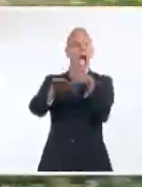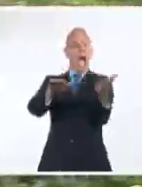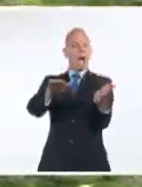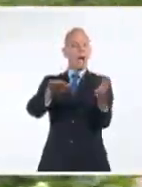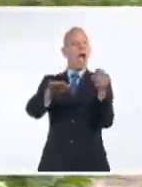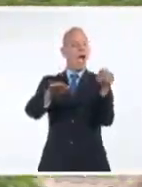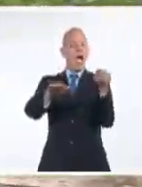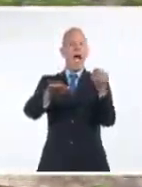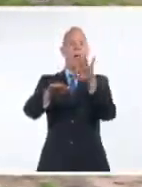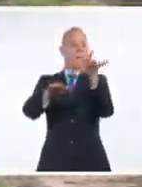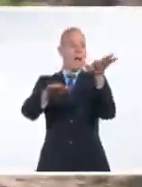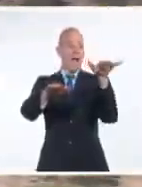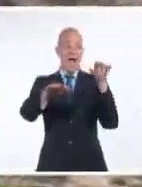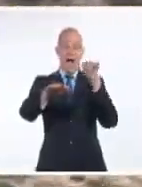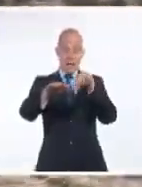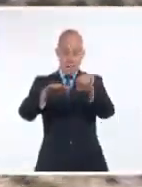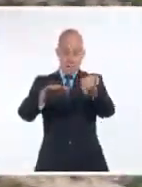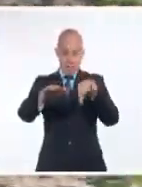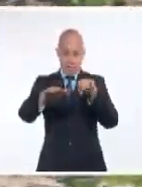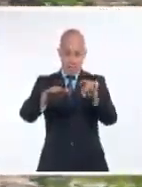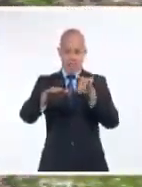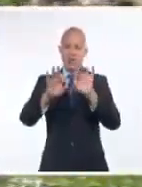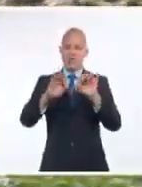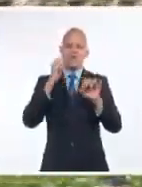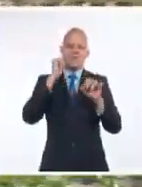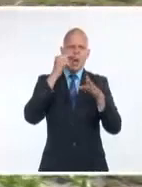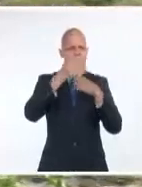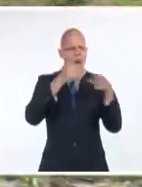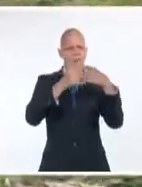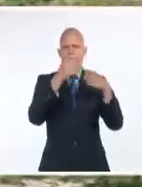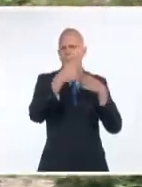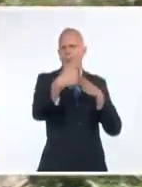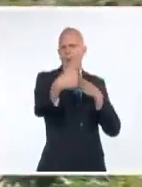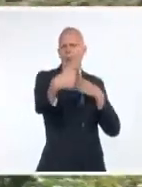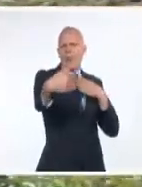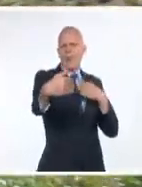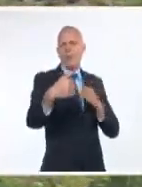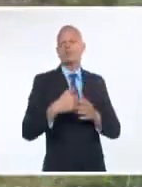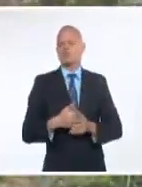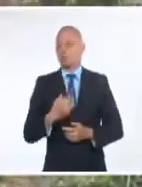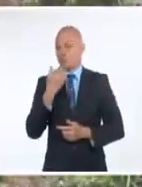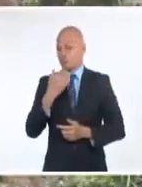fortificación colonial de su tipo que se conserva hoy en Cuba y el Caribe.